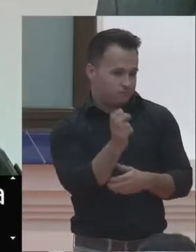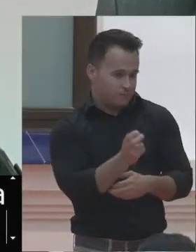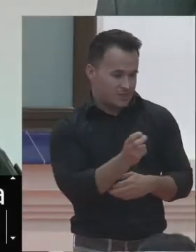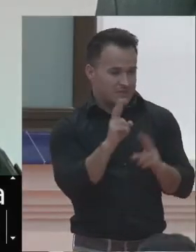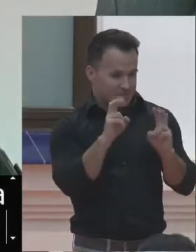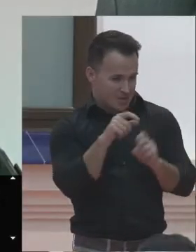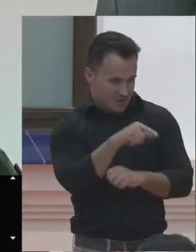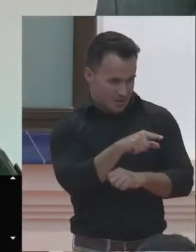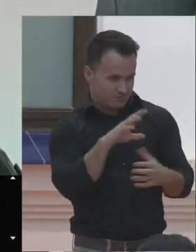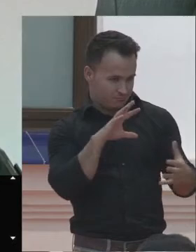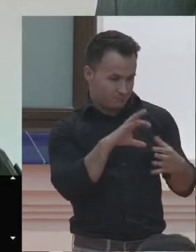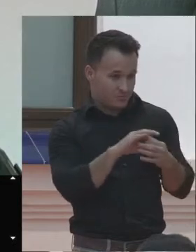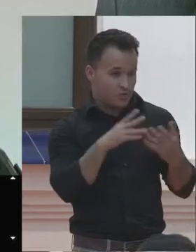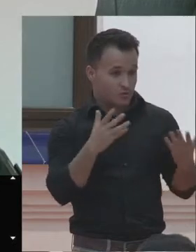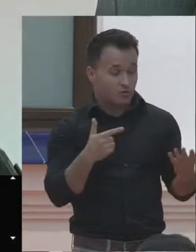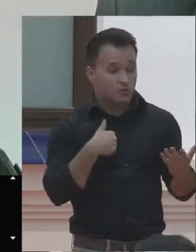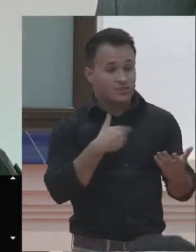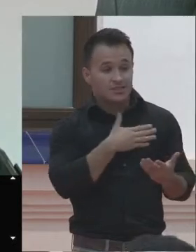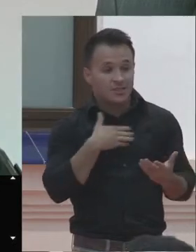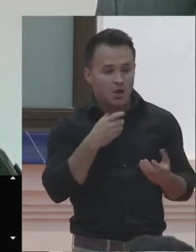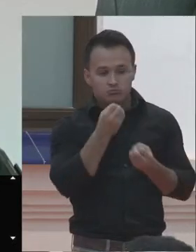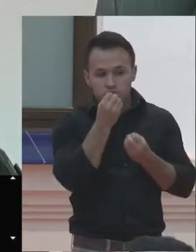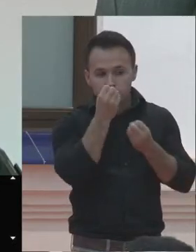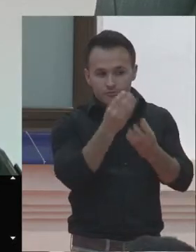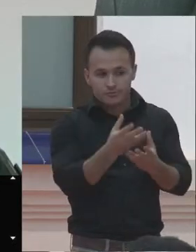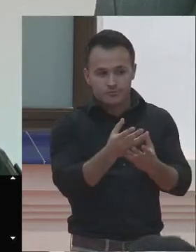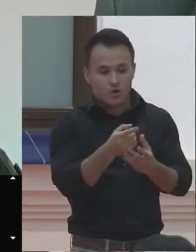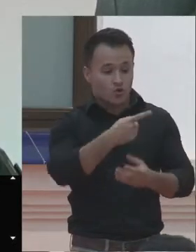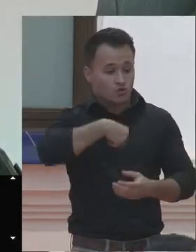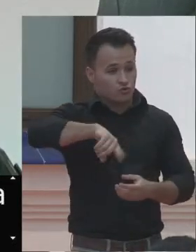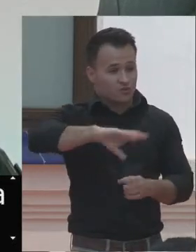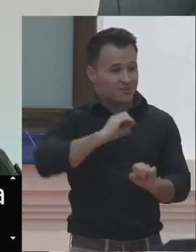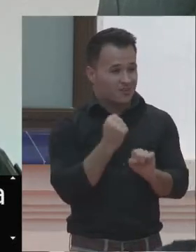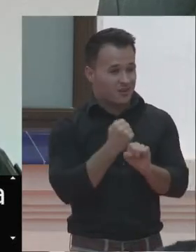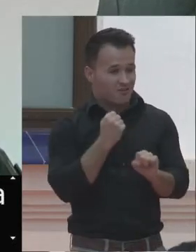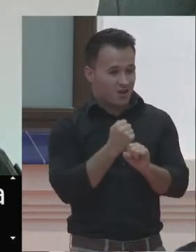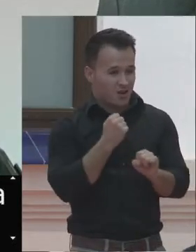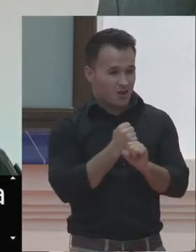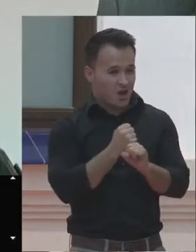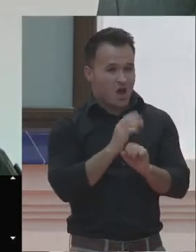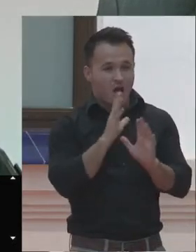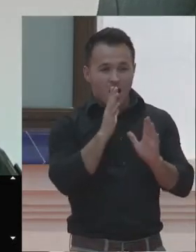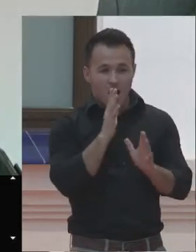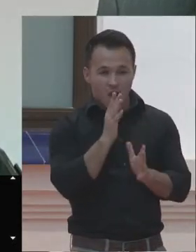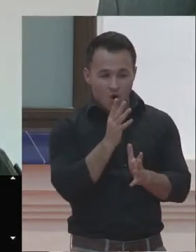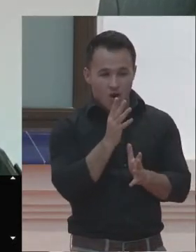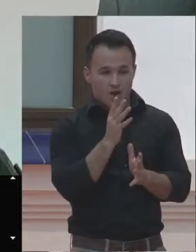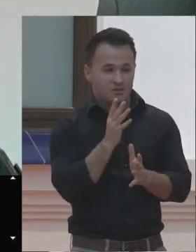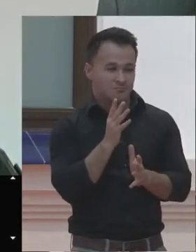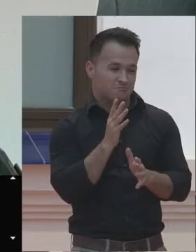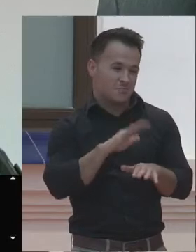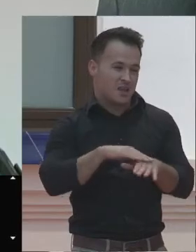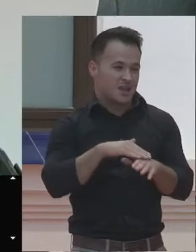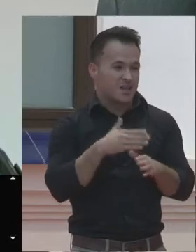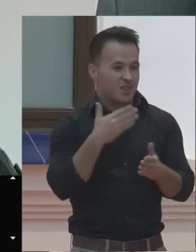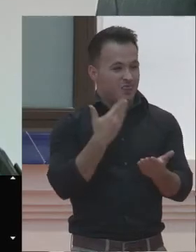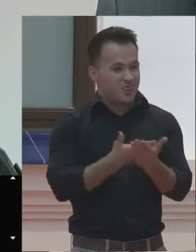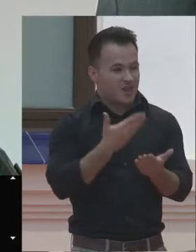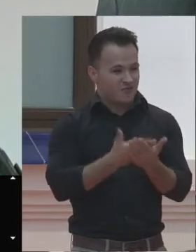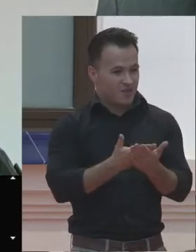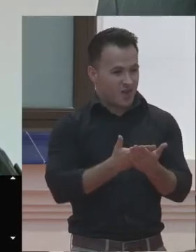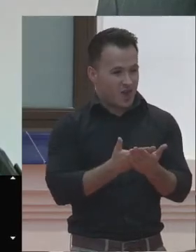etcétera. Bien, entonces, os quería preguntar... nosotros estamos trabajando, por ejemplo, en certificar accesibilidades. ¿Existe